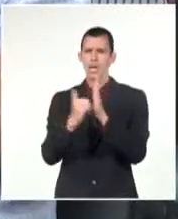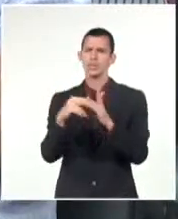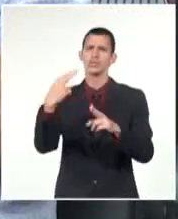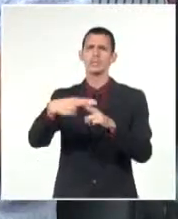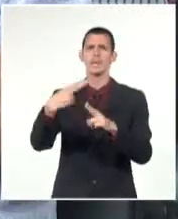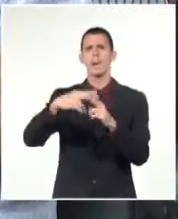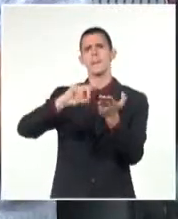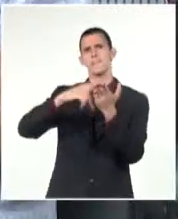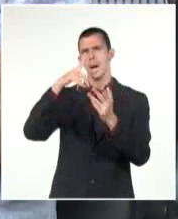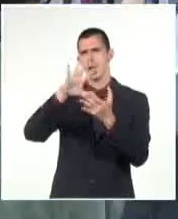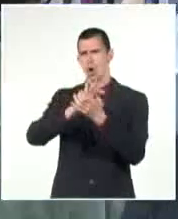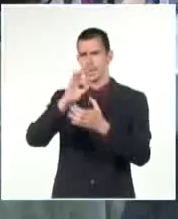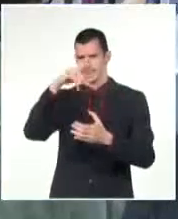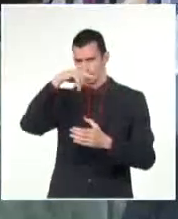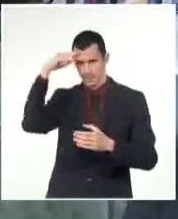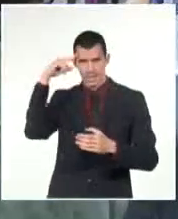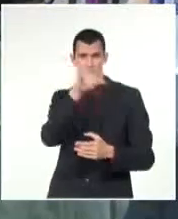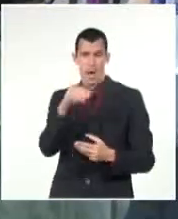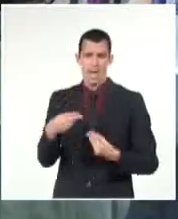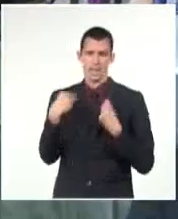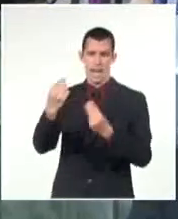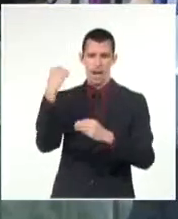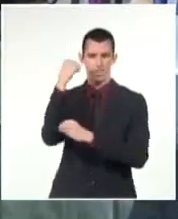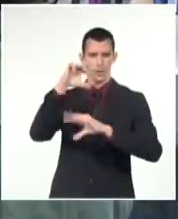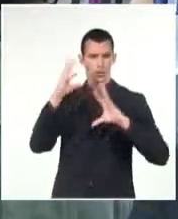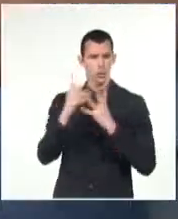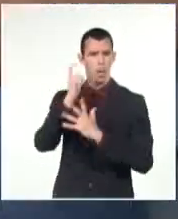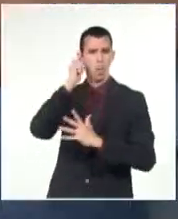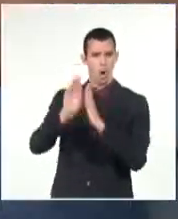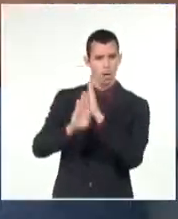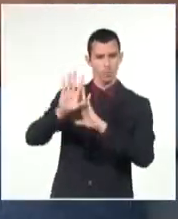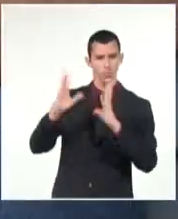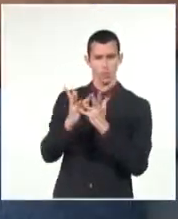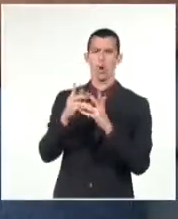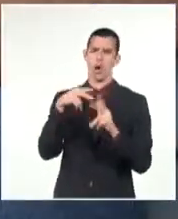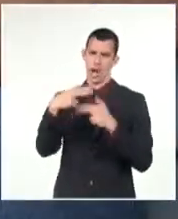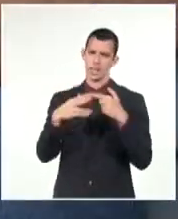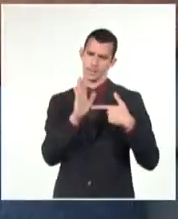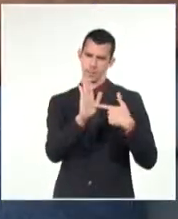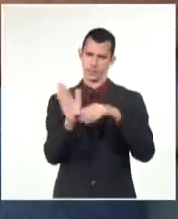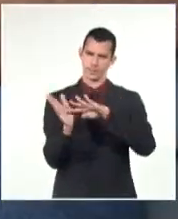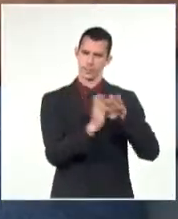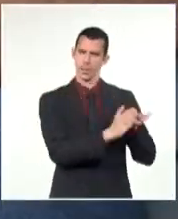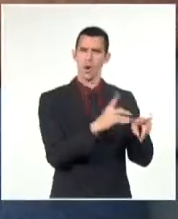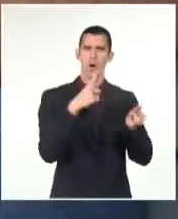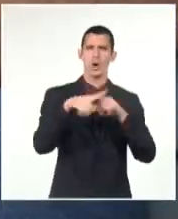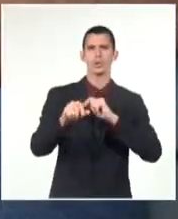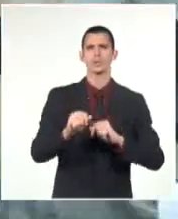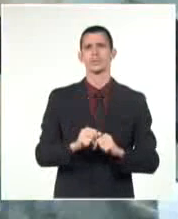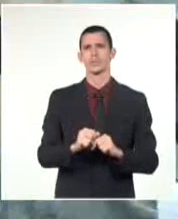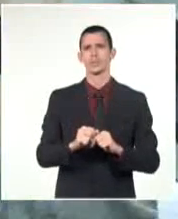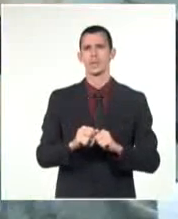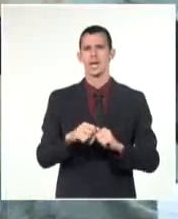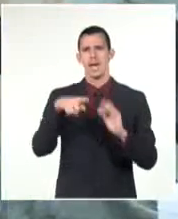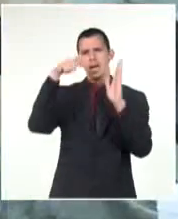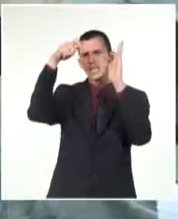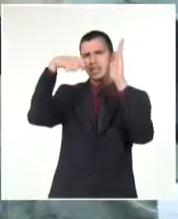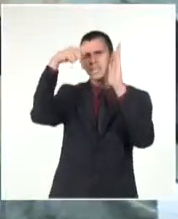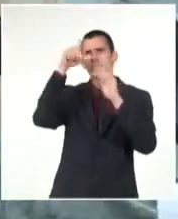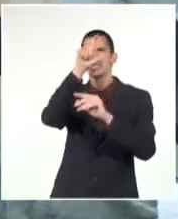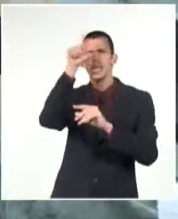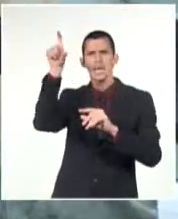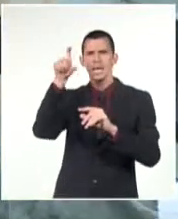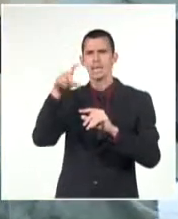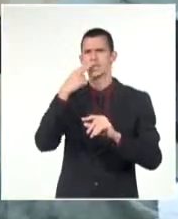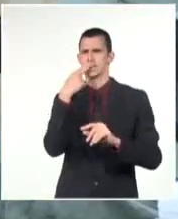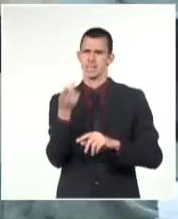por su parte, inaugurará el 21 de marzo en los cines Chaplin y 23 y 12 dos exposiciones, una de fotografías de los fondos